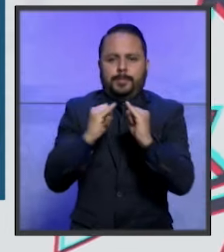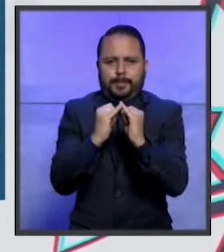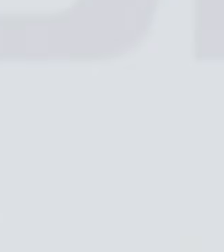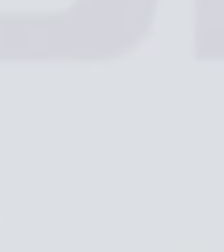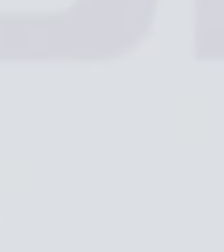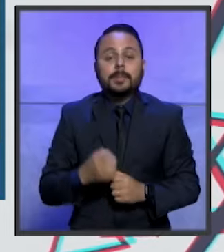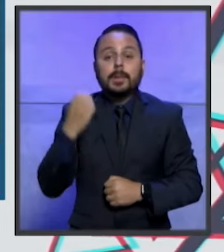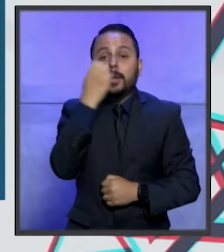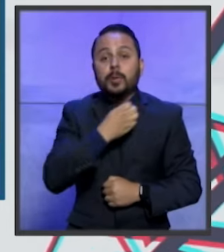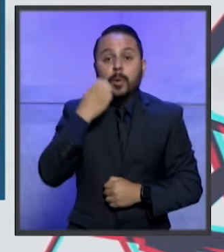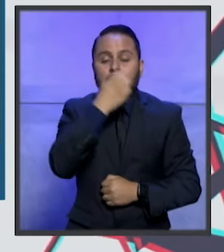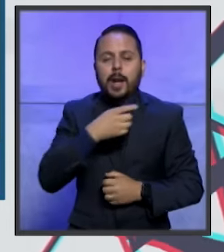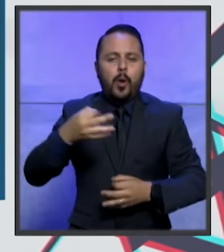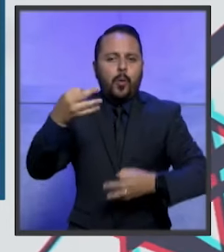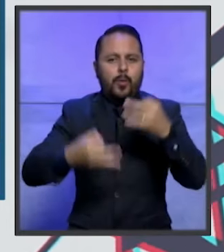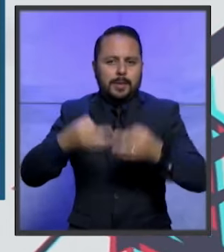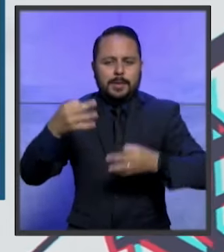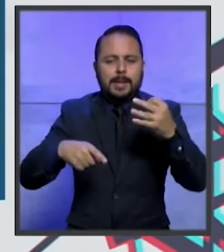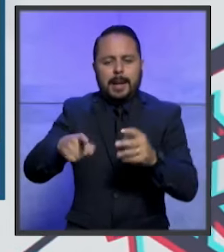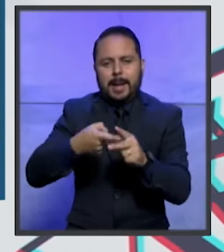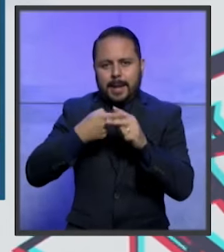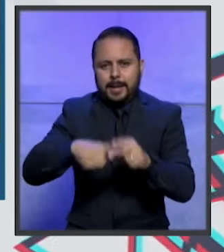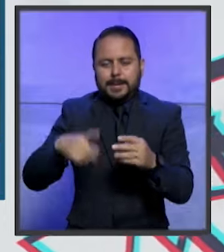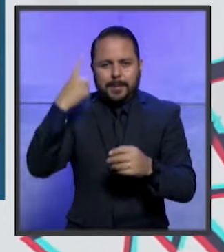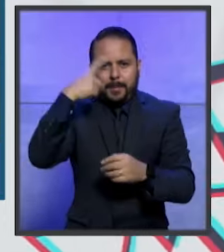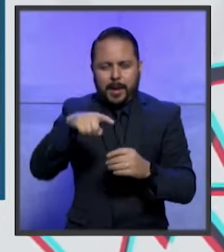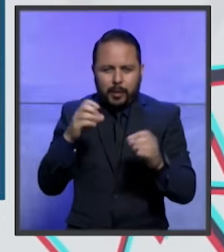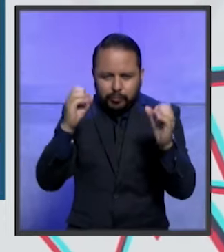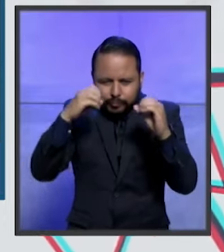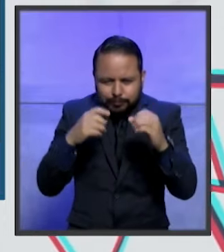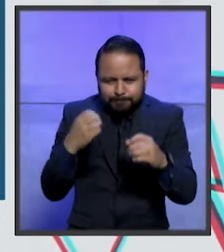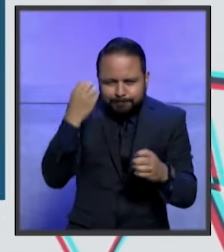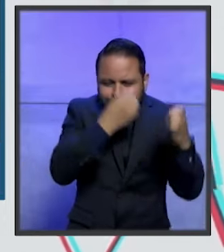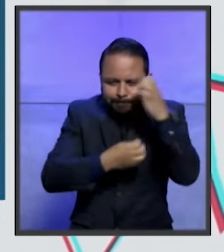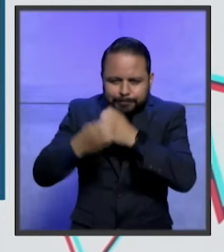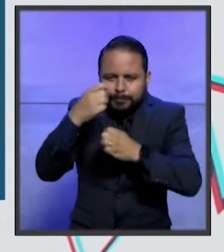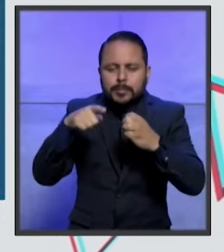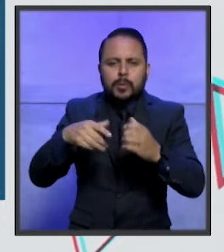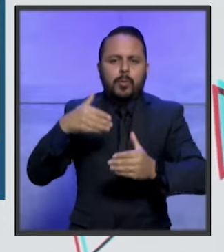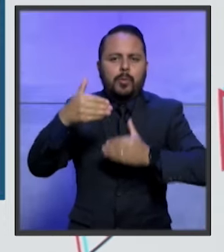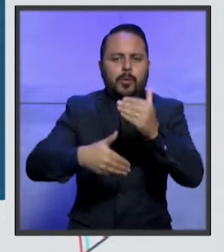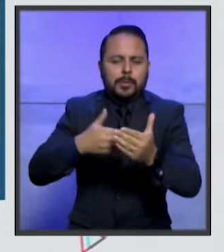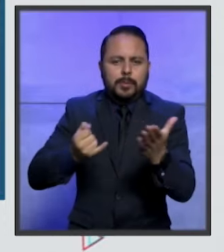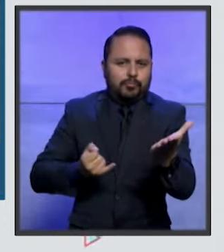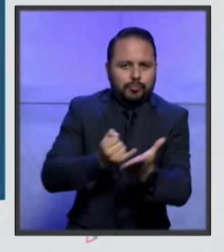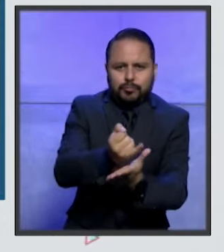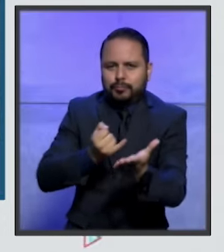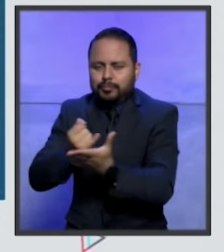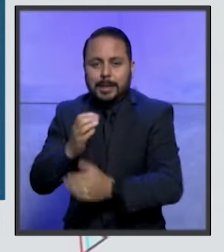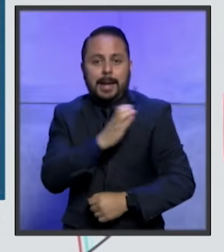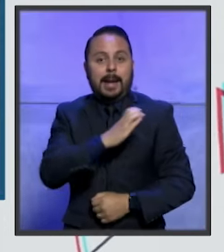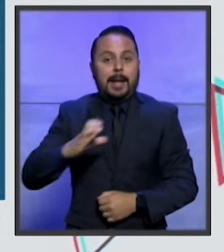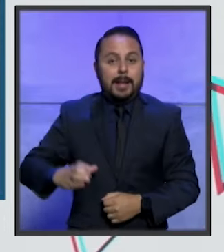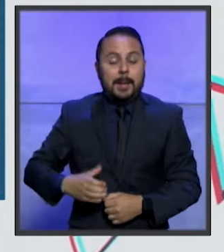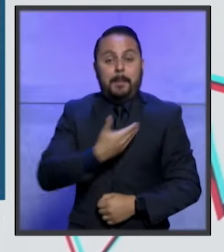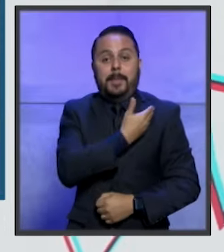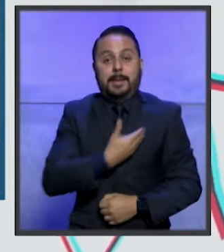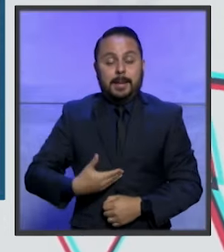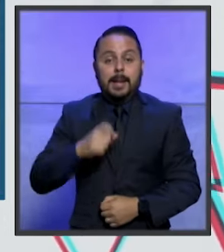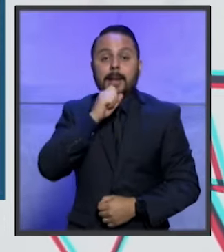institucional la escuela judicial electoral realizó el observatorio de sentencias denominado procesos y definición de candidaturas